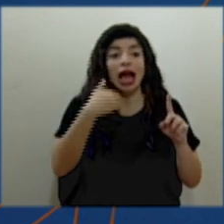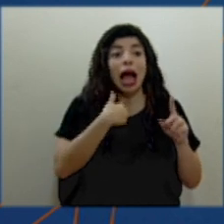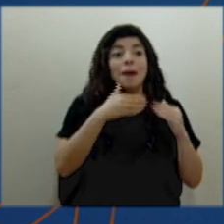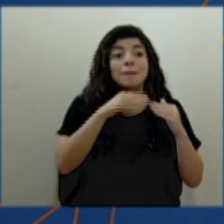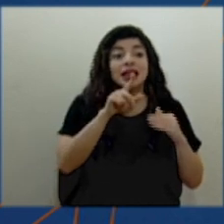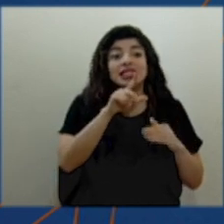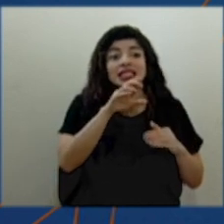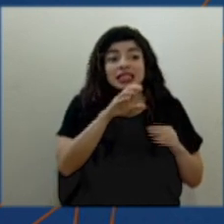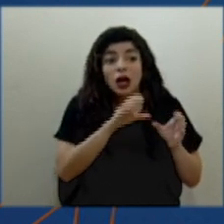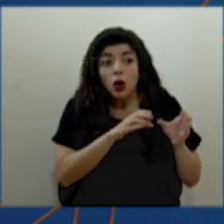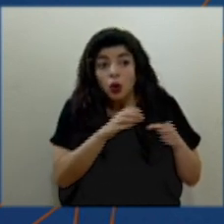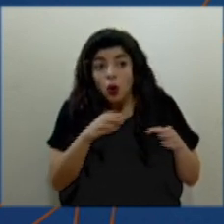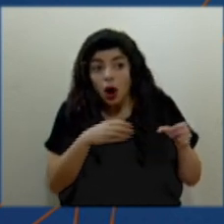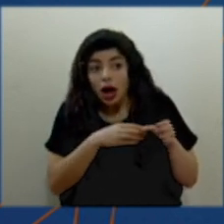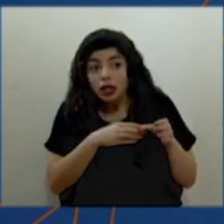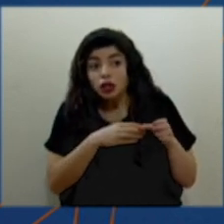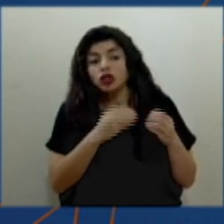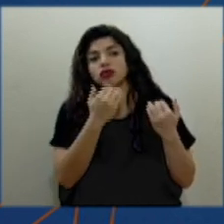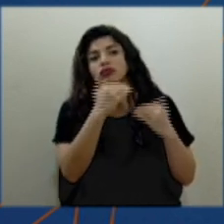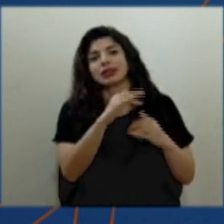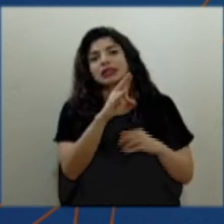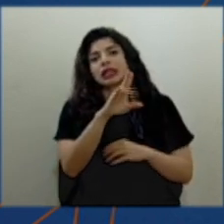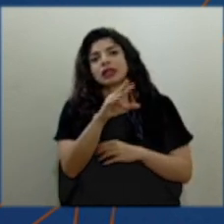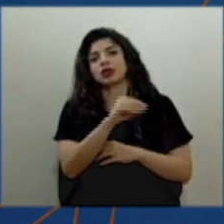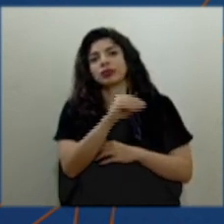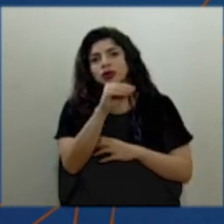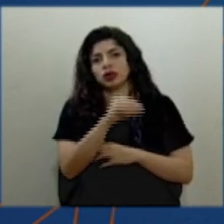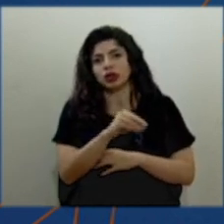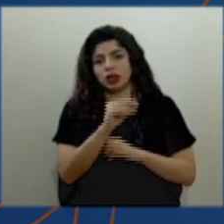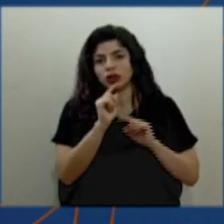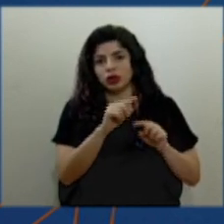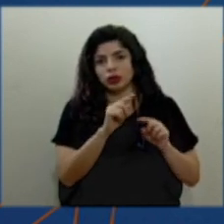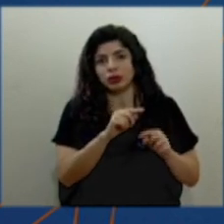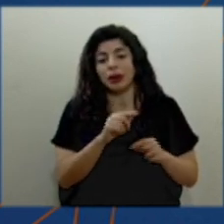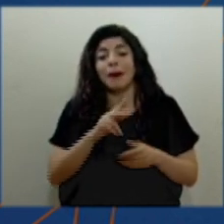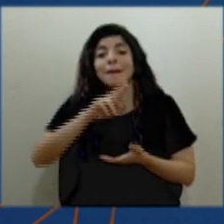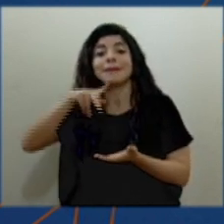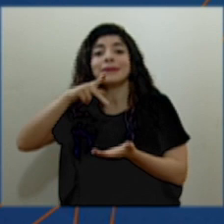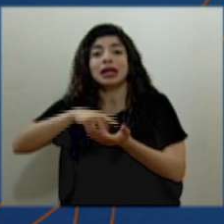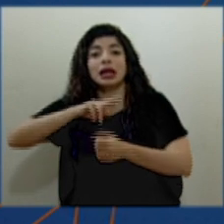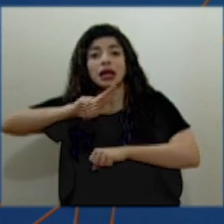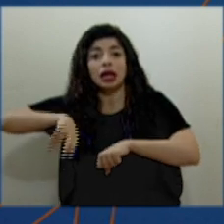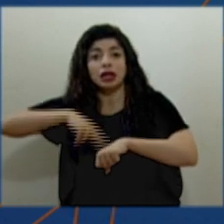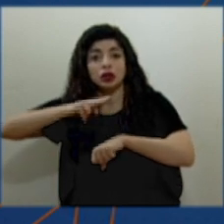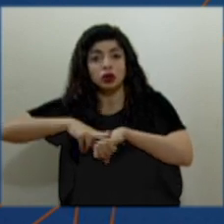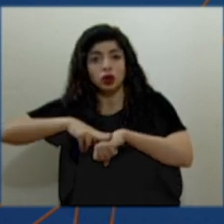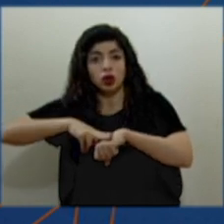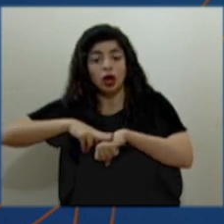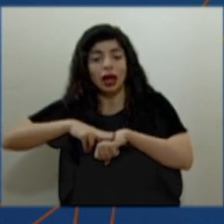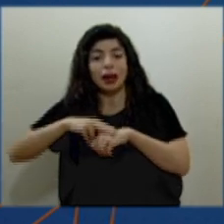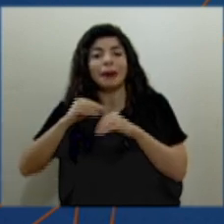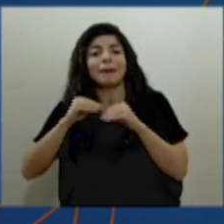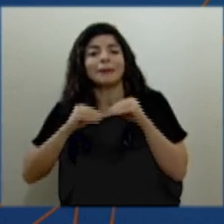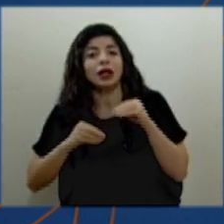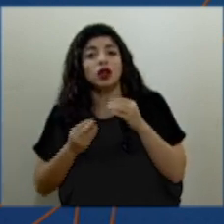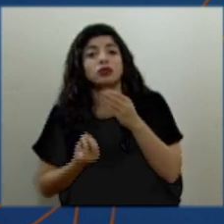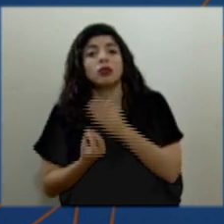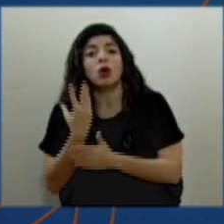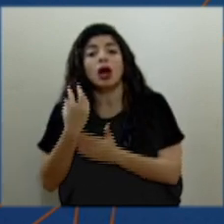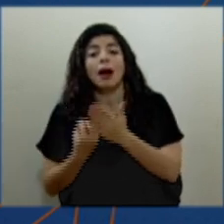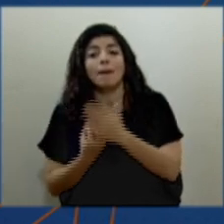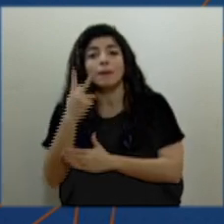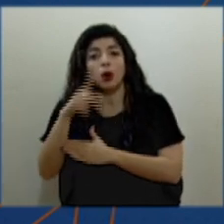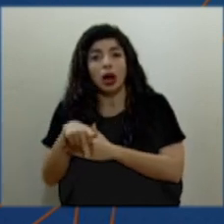habitaciones funcionarán a un 75% de su capacidad, los parques nacionales, salvo el volcán